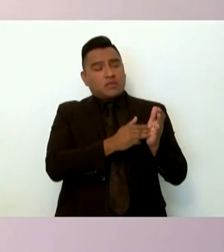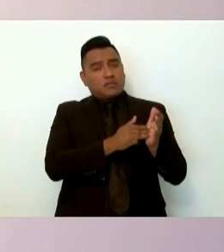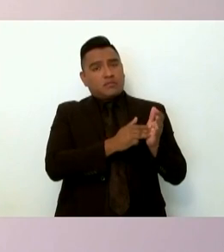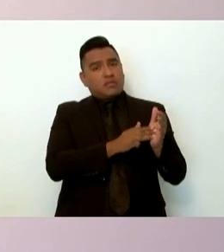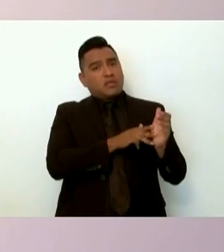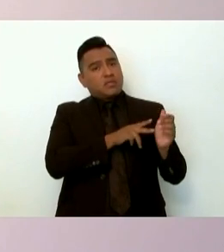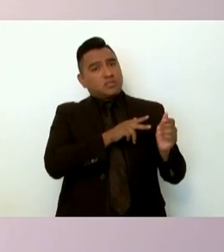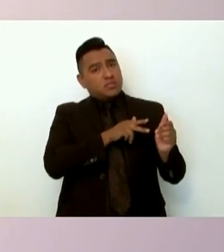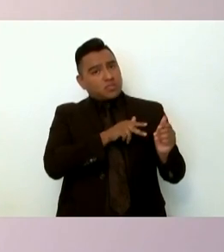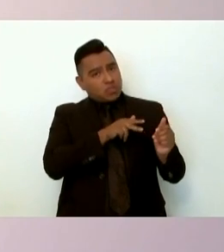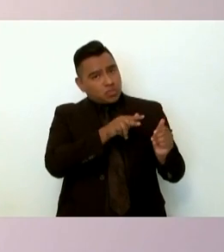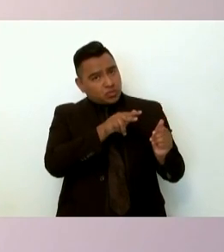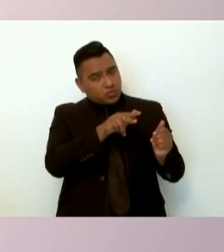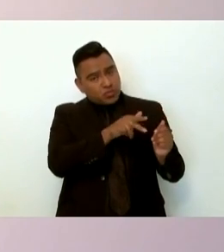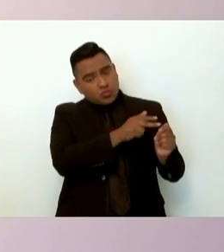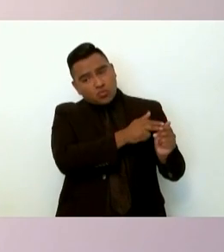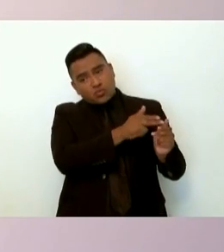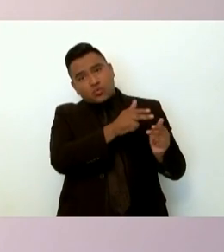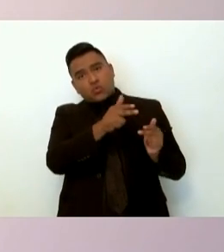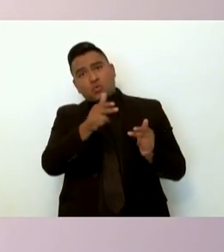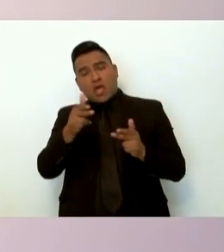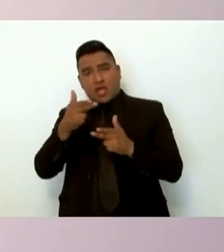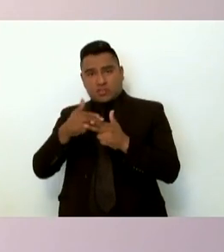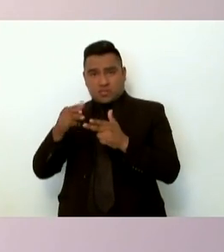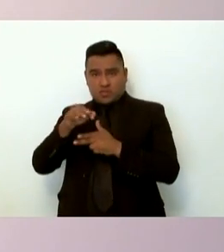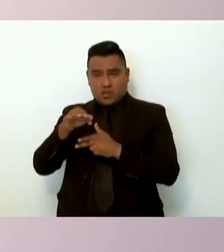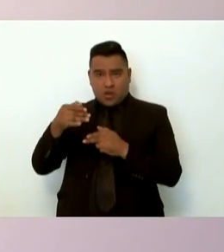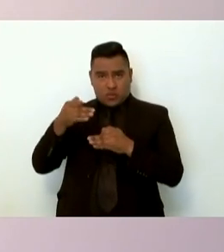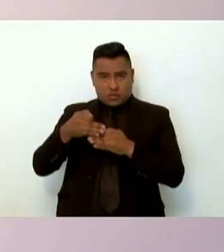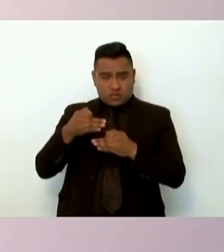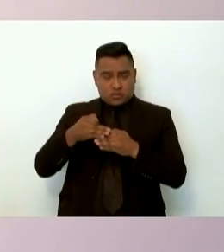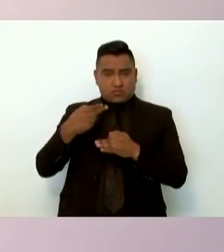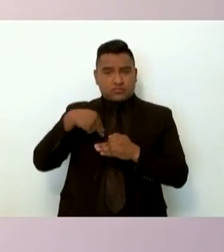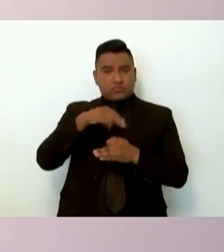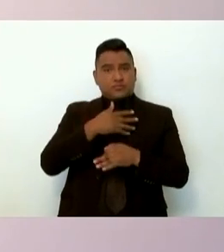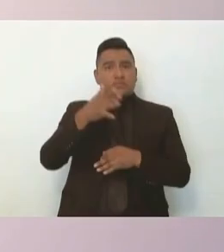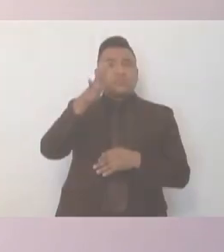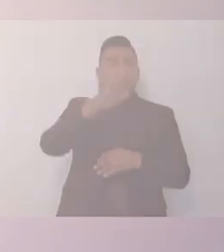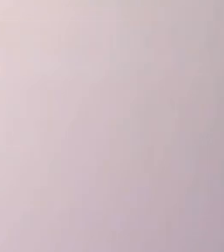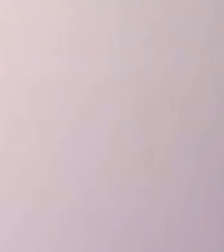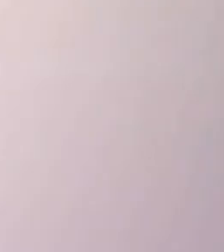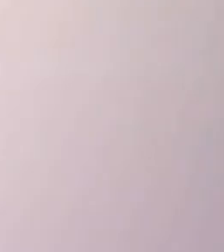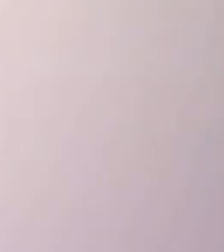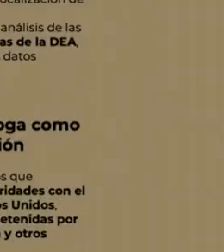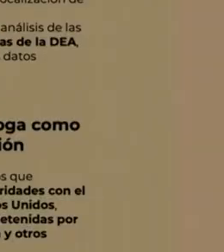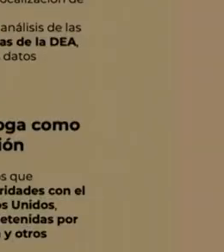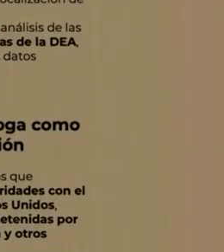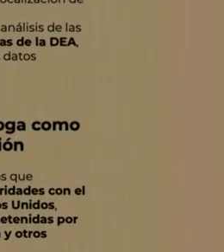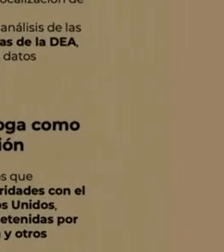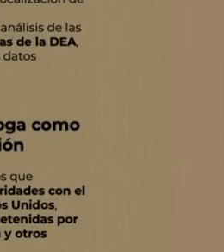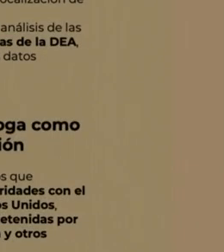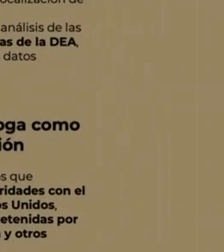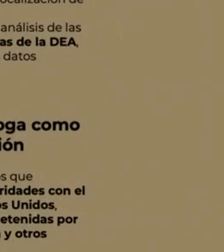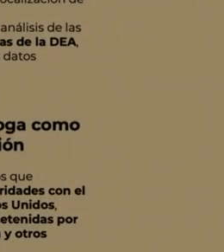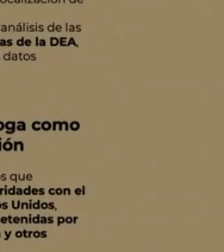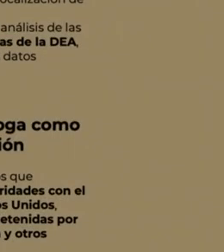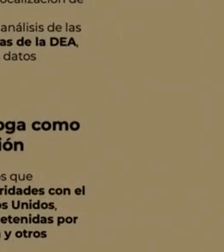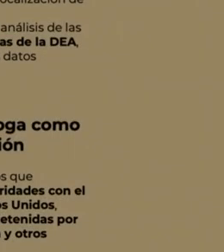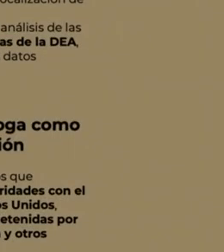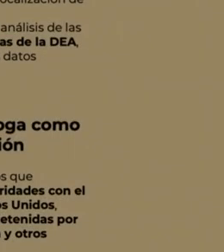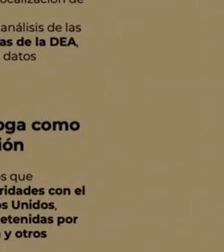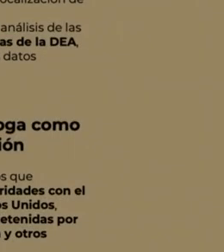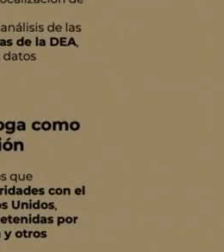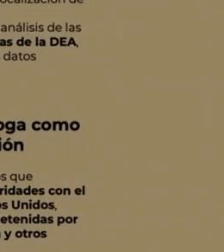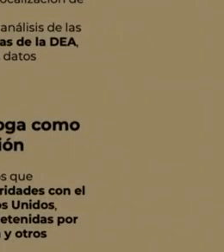atendido 10 peticiones específicas de los padres y madres de familia que se concentran en estos cuatro